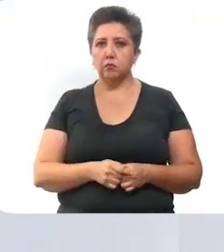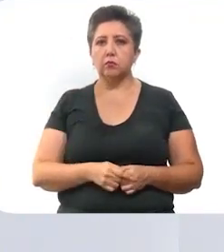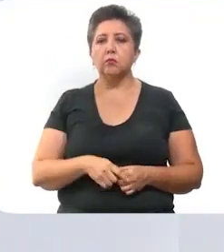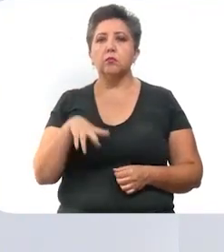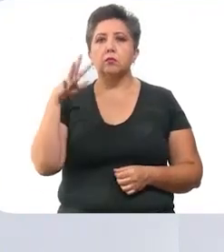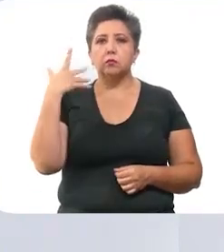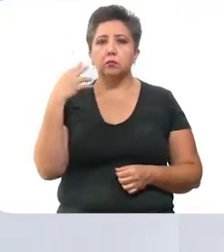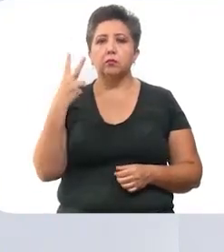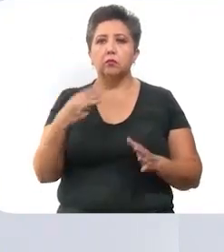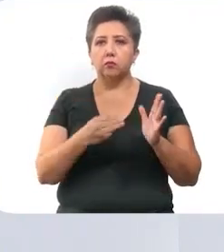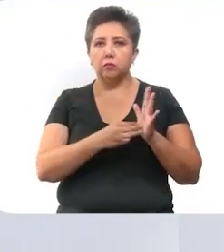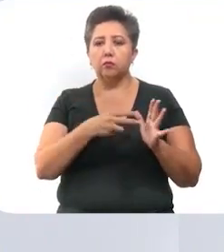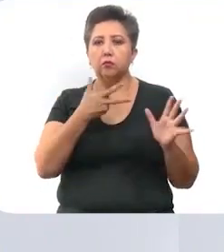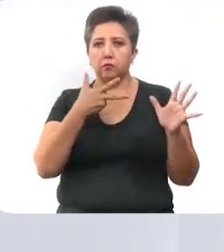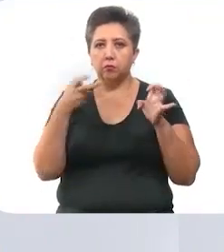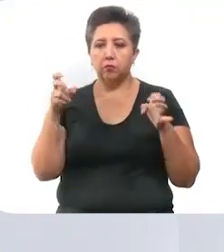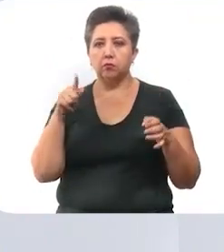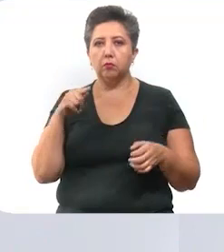que es